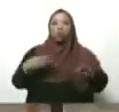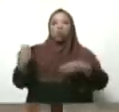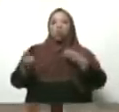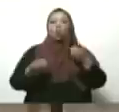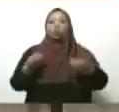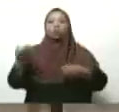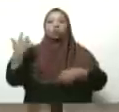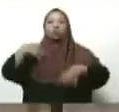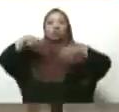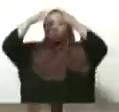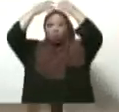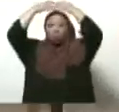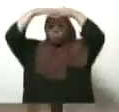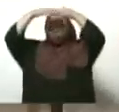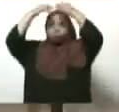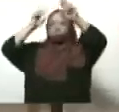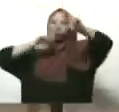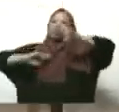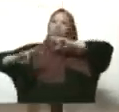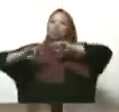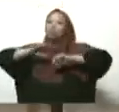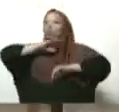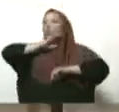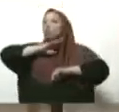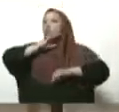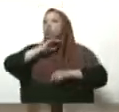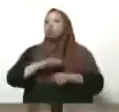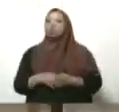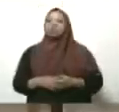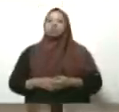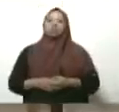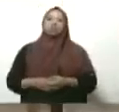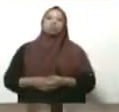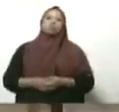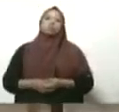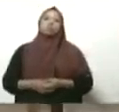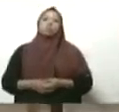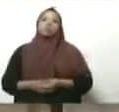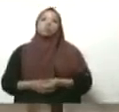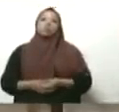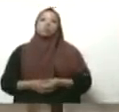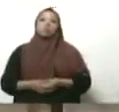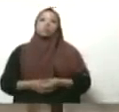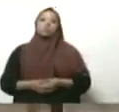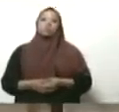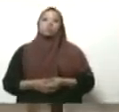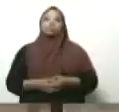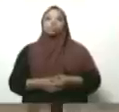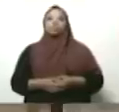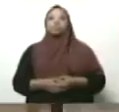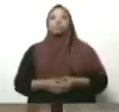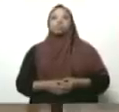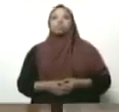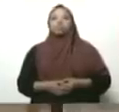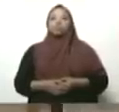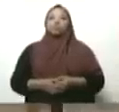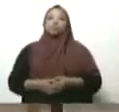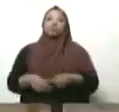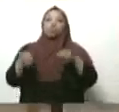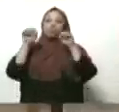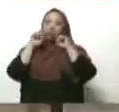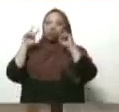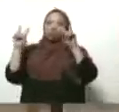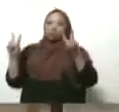ahora bien en qué consiste la campaña y quisiera con el apoyo de las cámaras mostrar